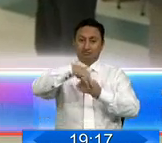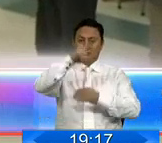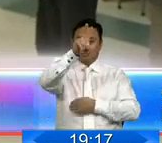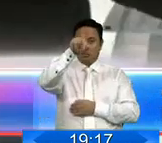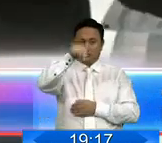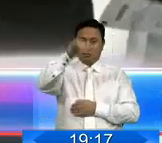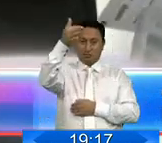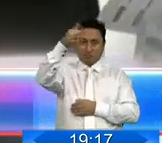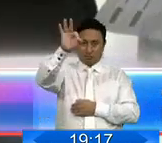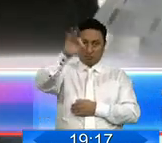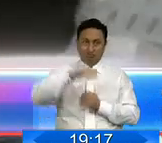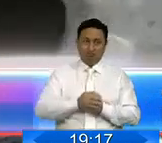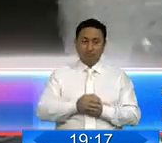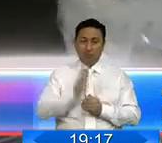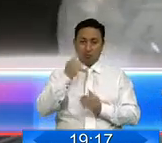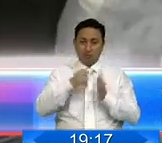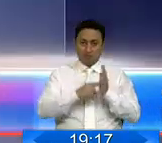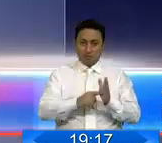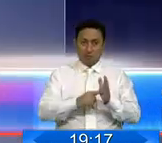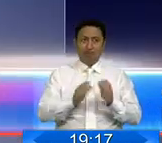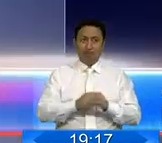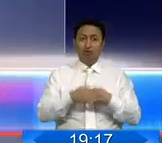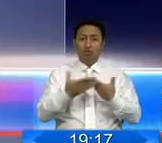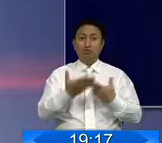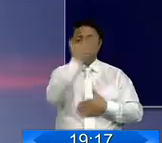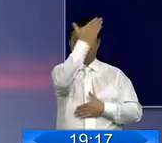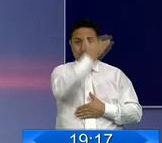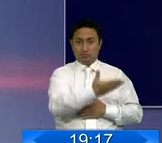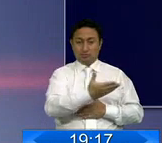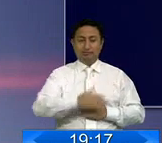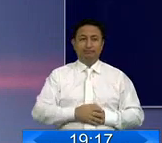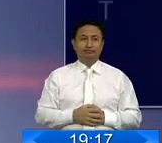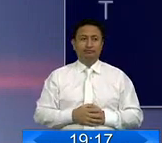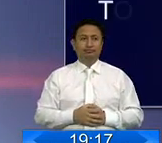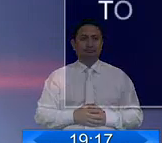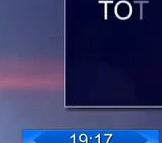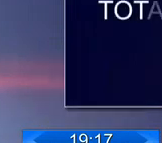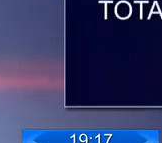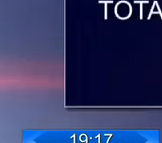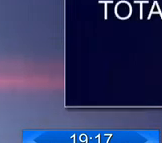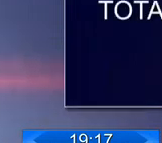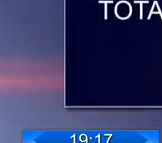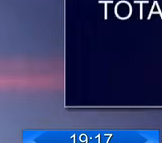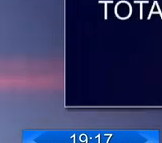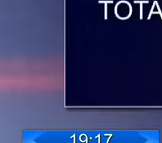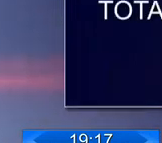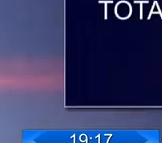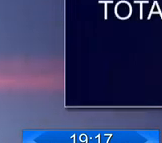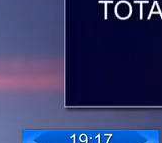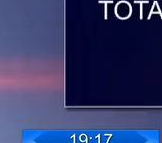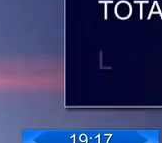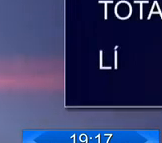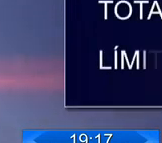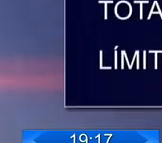2019, quedando de la siguiente forma: para binomio prefectura-viceprefectura, total